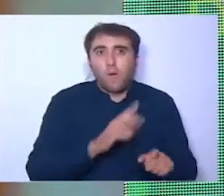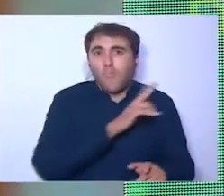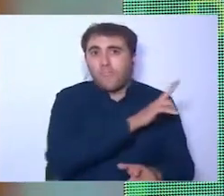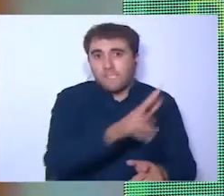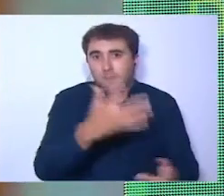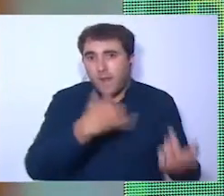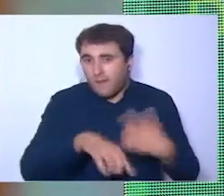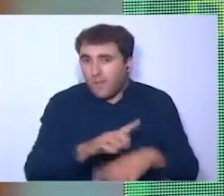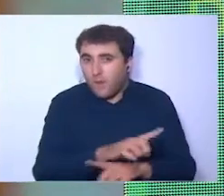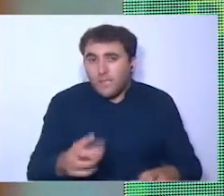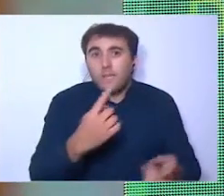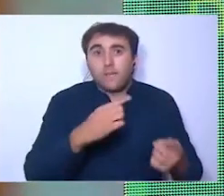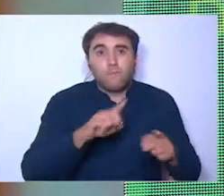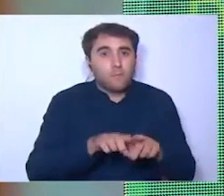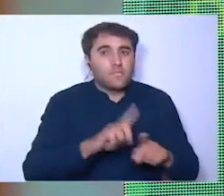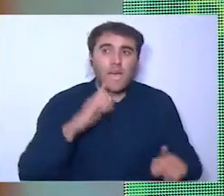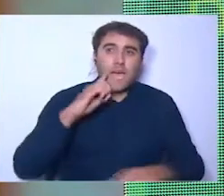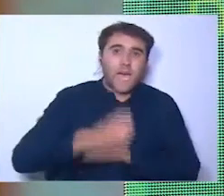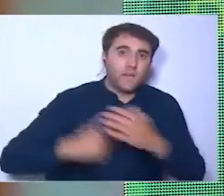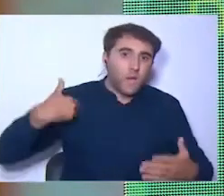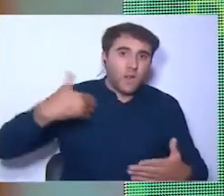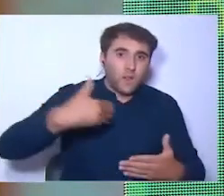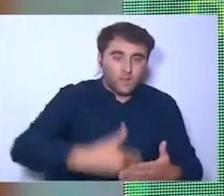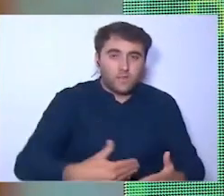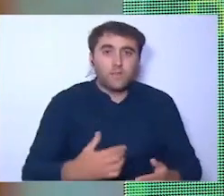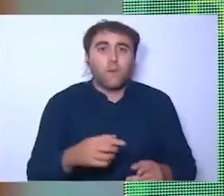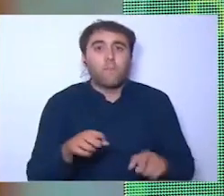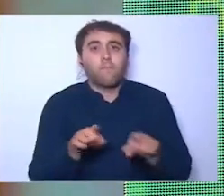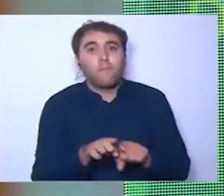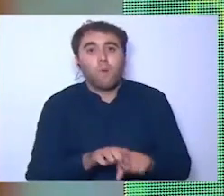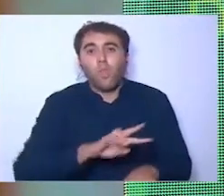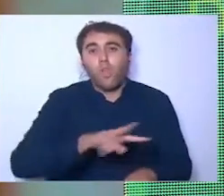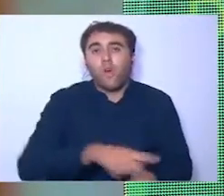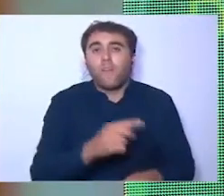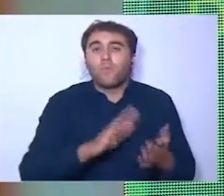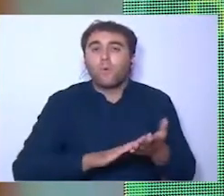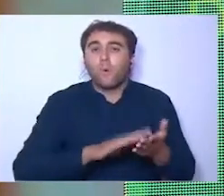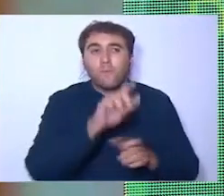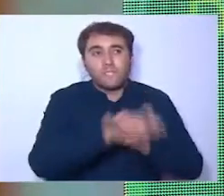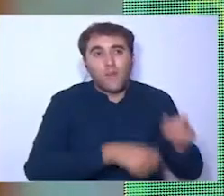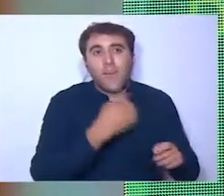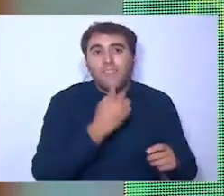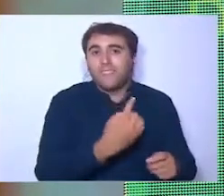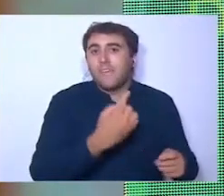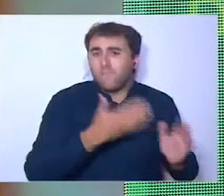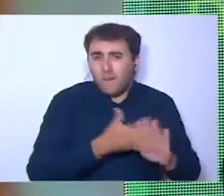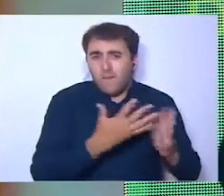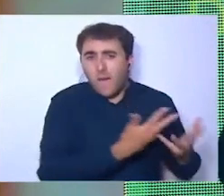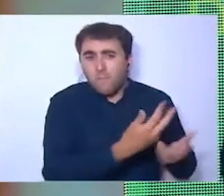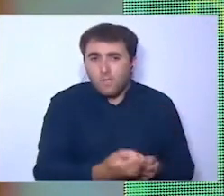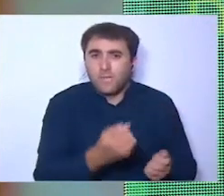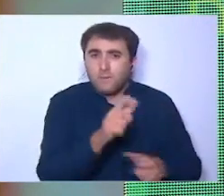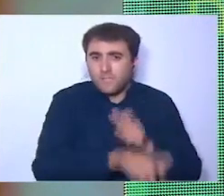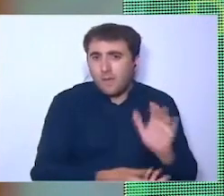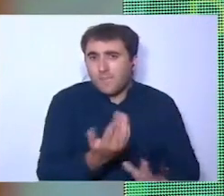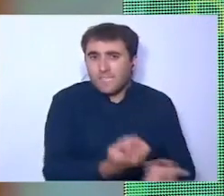durante tantos años. El doble discurso de aquellos que, hablando de defender a los más débiles, en realidad han